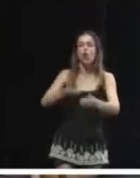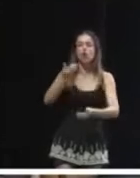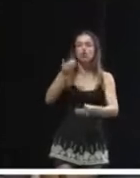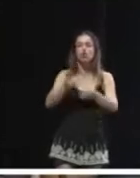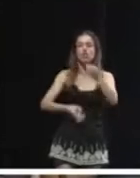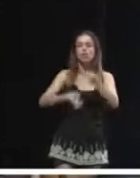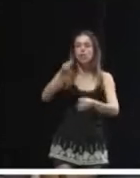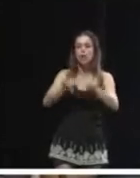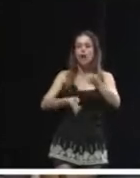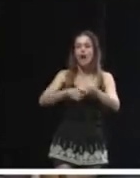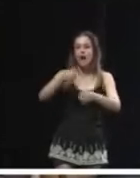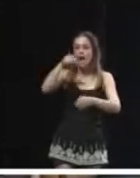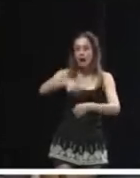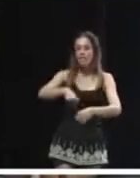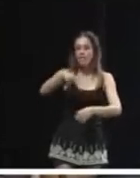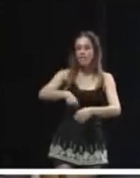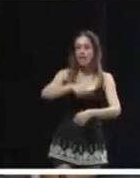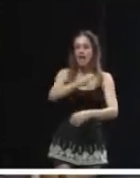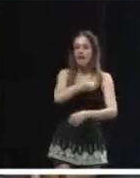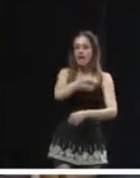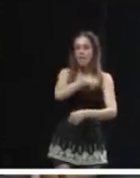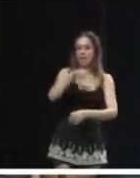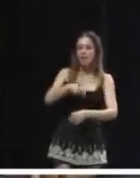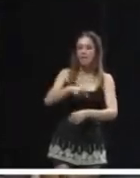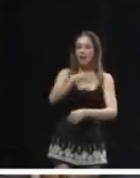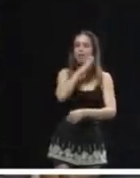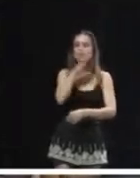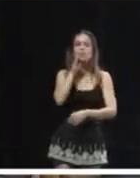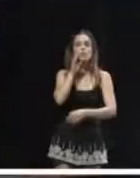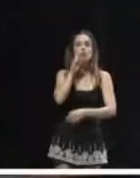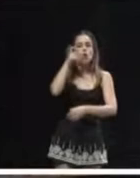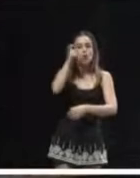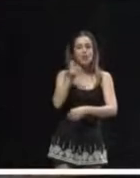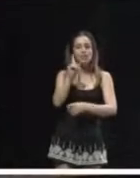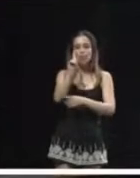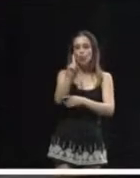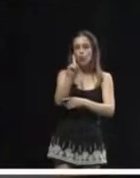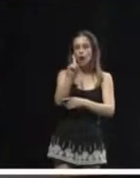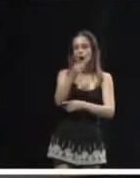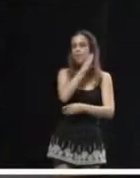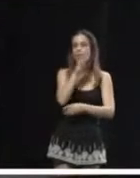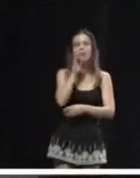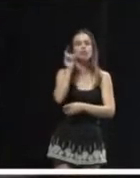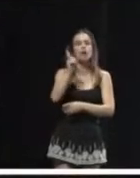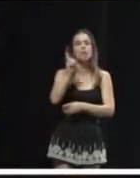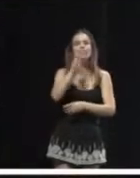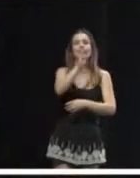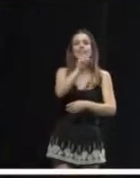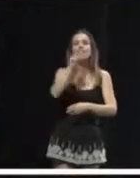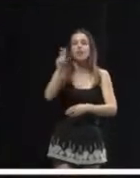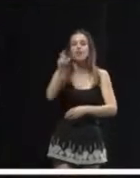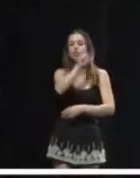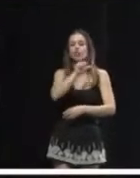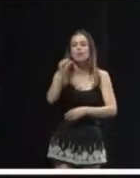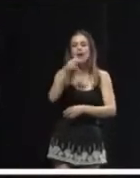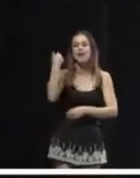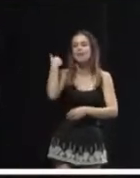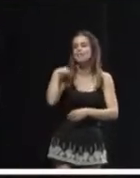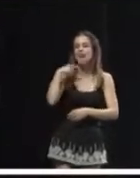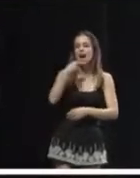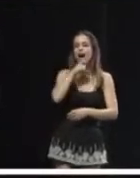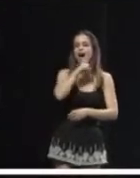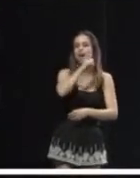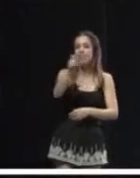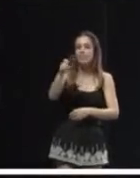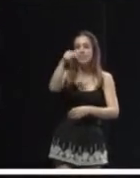país. Las familias monomarentales van a tener un permiso de 32 semanas, como ya están diciendo los